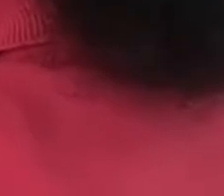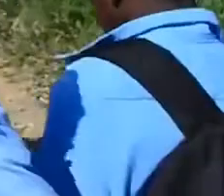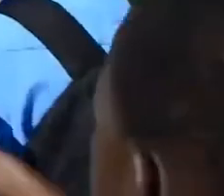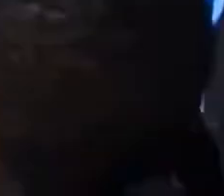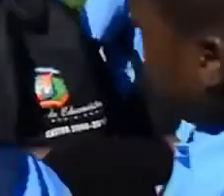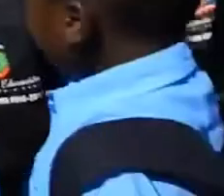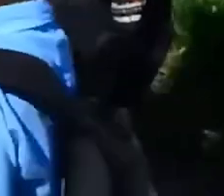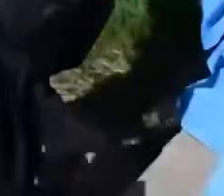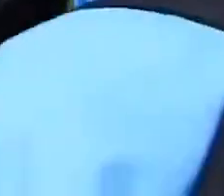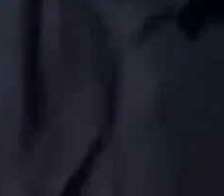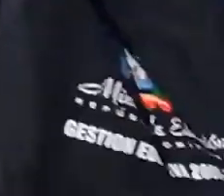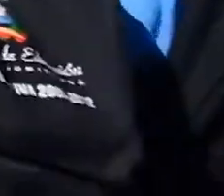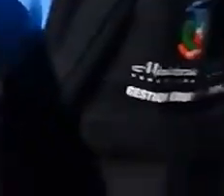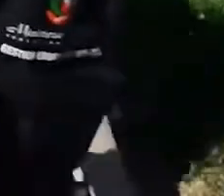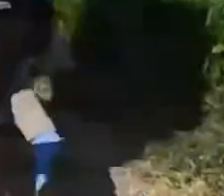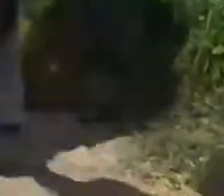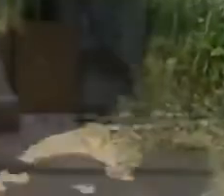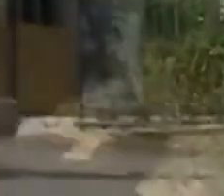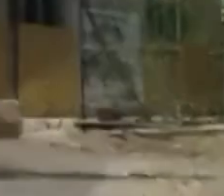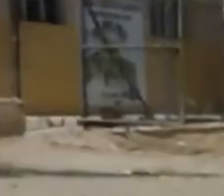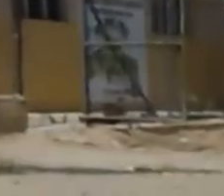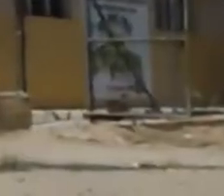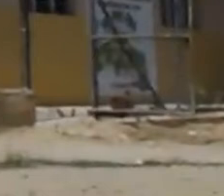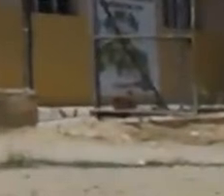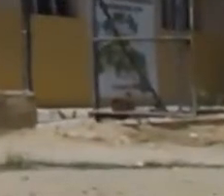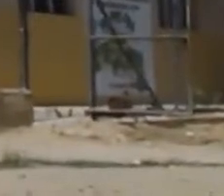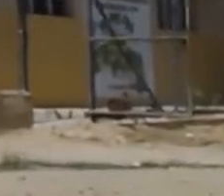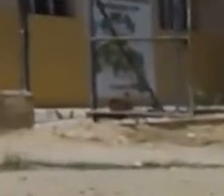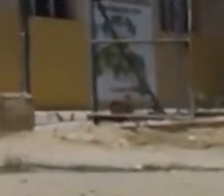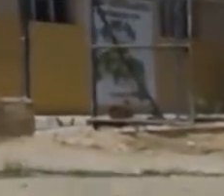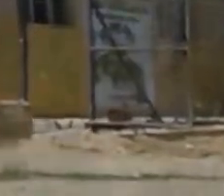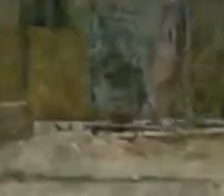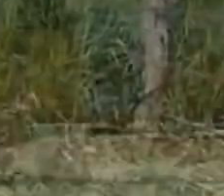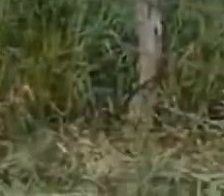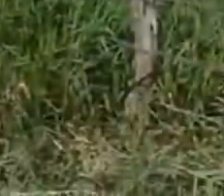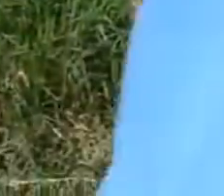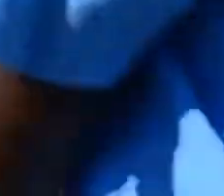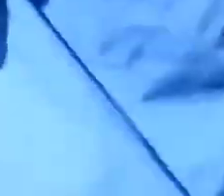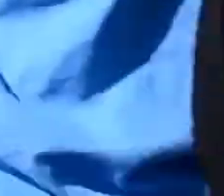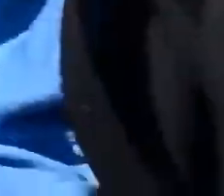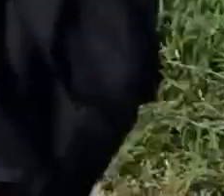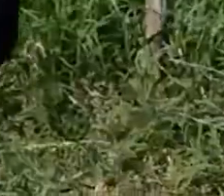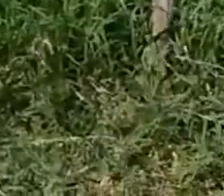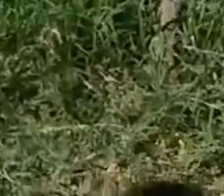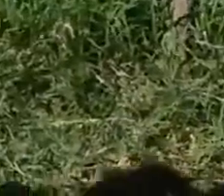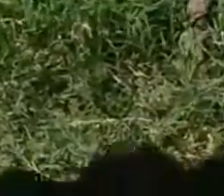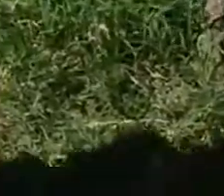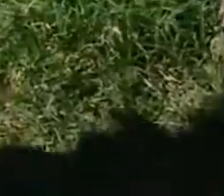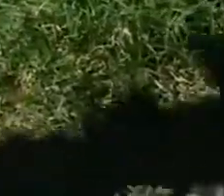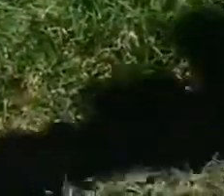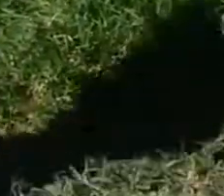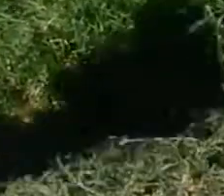que consideran que no debemos ir a la presencialidad. Todas esas posiciones tienen sus argumentos, señalan